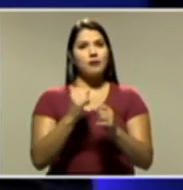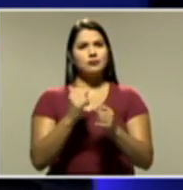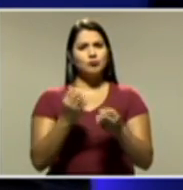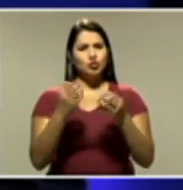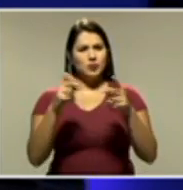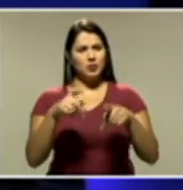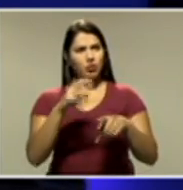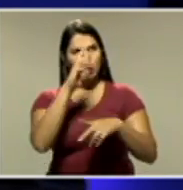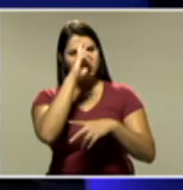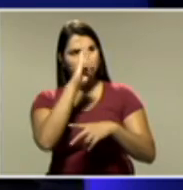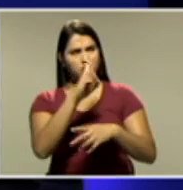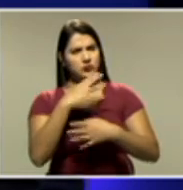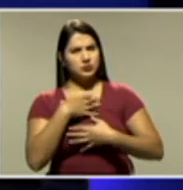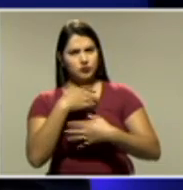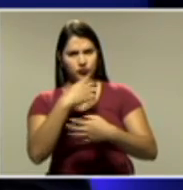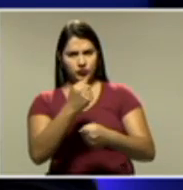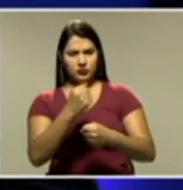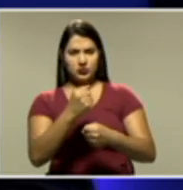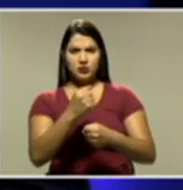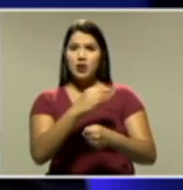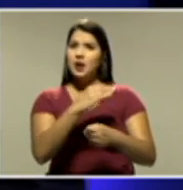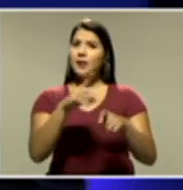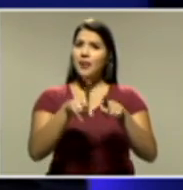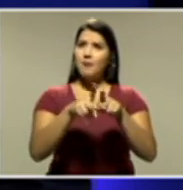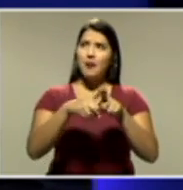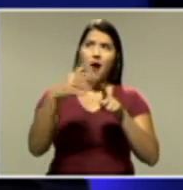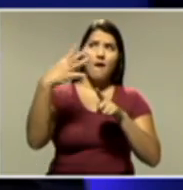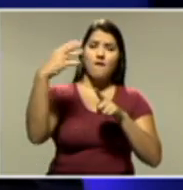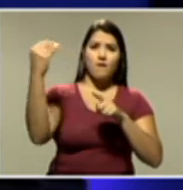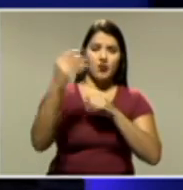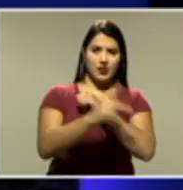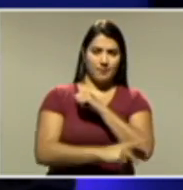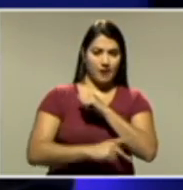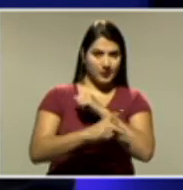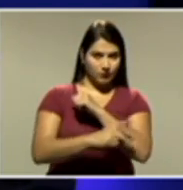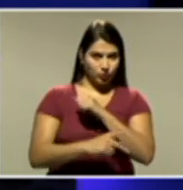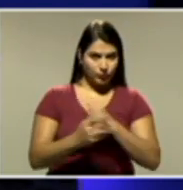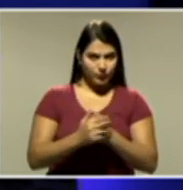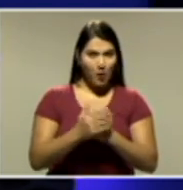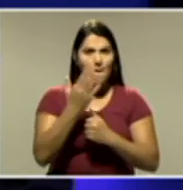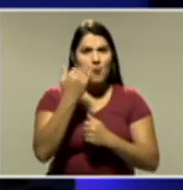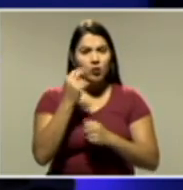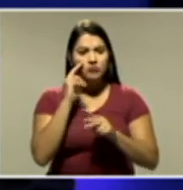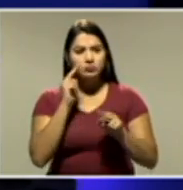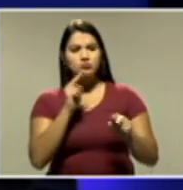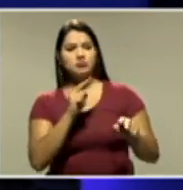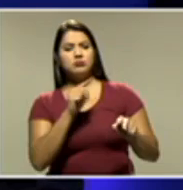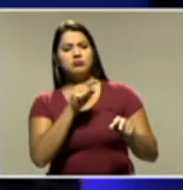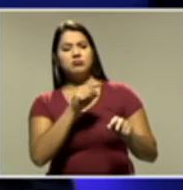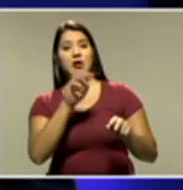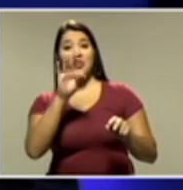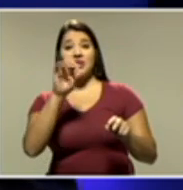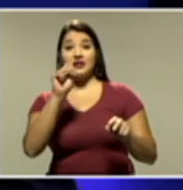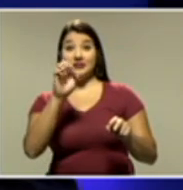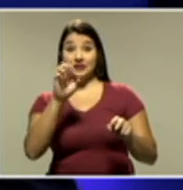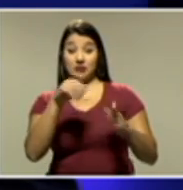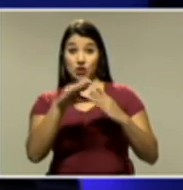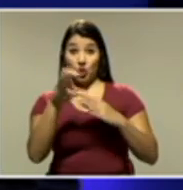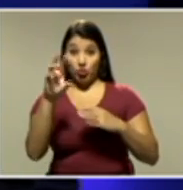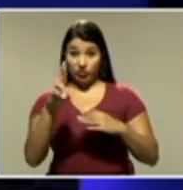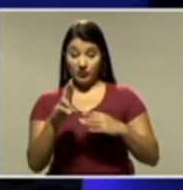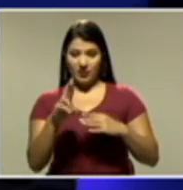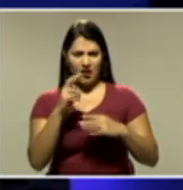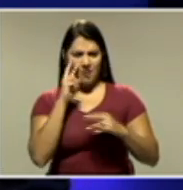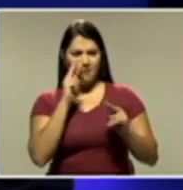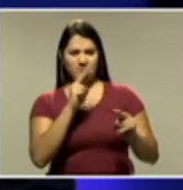muchas personas e instituciones fuera del país, que ven en el Tribunal Supremo de Elecciones de Costa Rica un